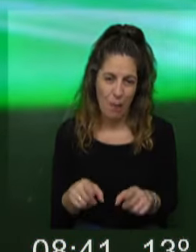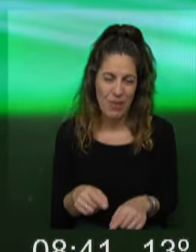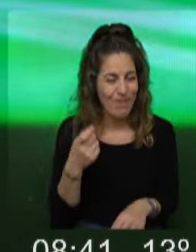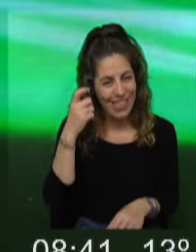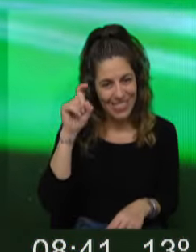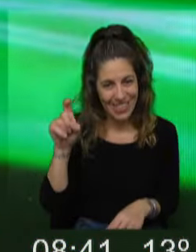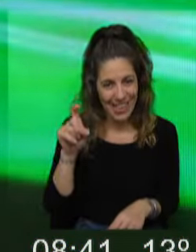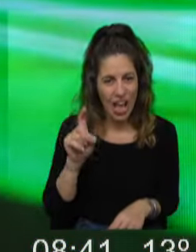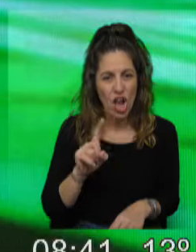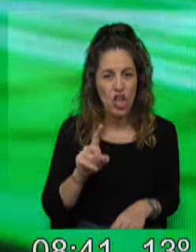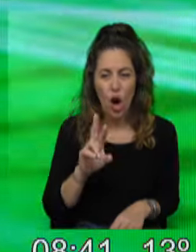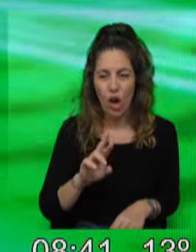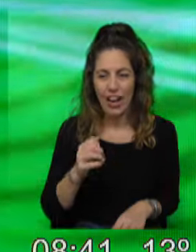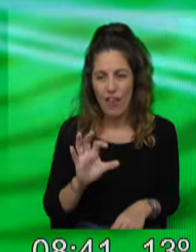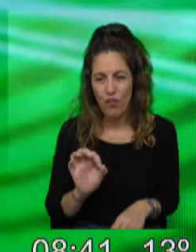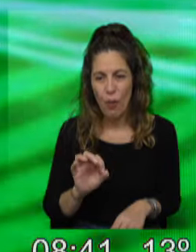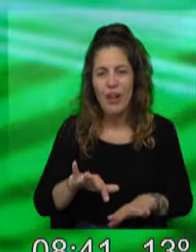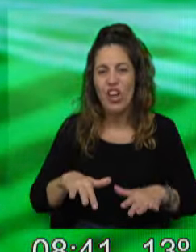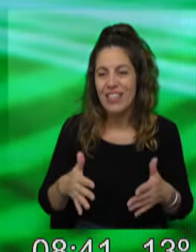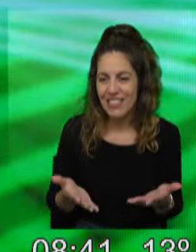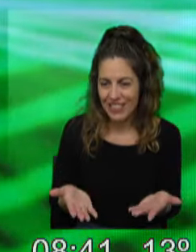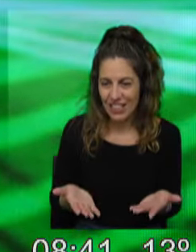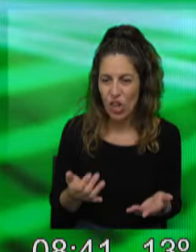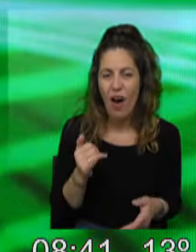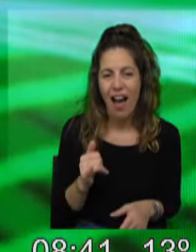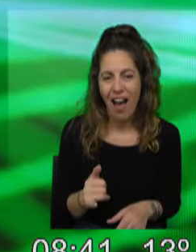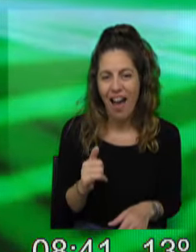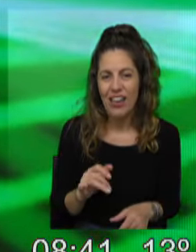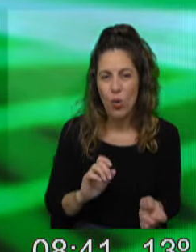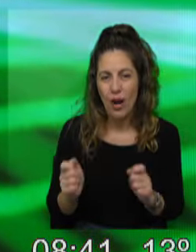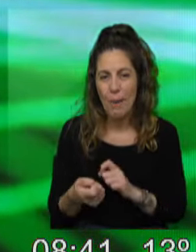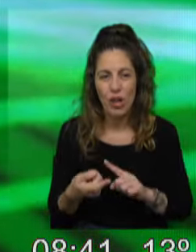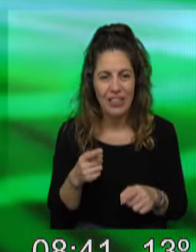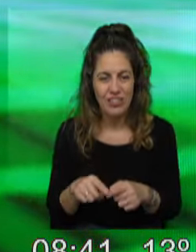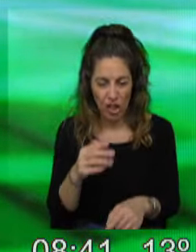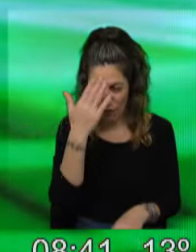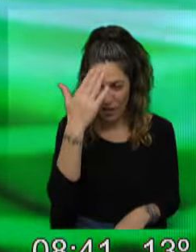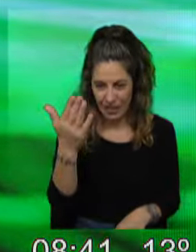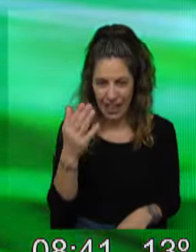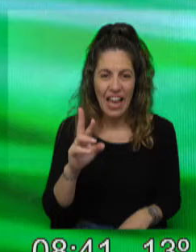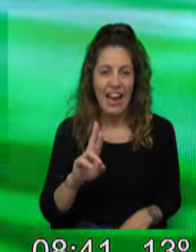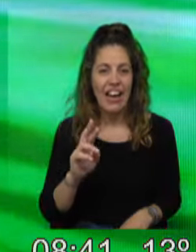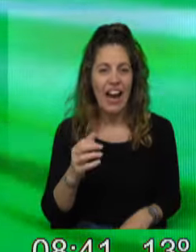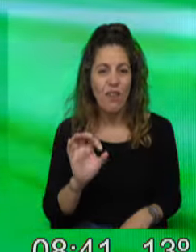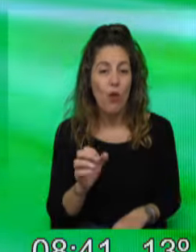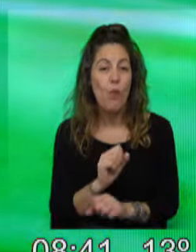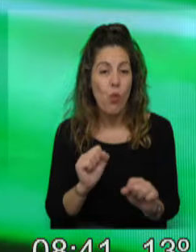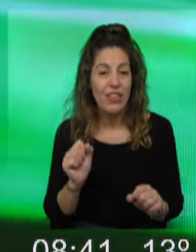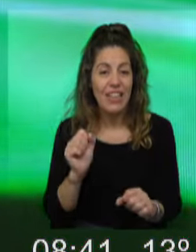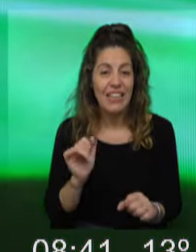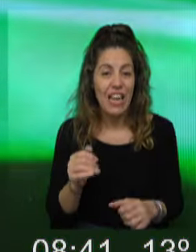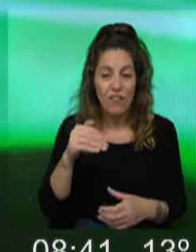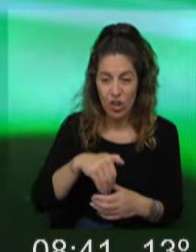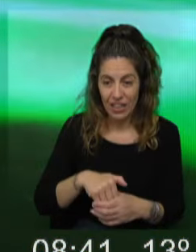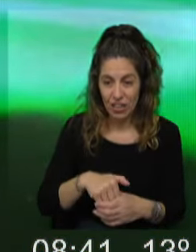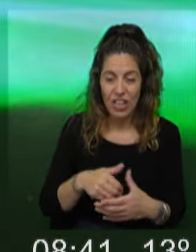idea de que no sería rafo Pero en qué sentido hay una una un cambio con respecto al frente amplio que rafo puede tener una votación que esté